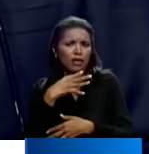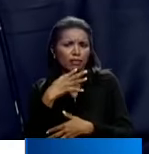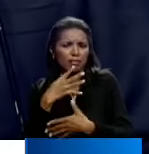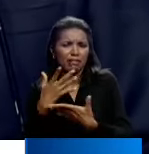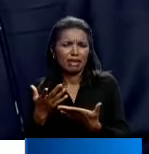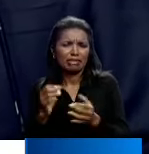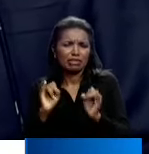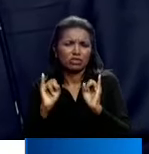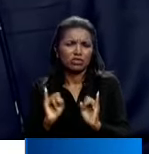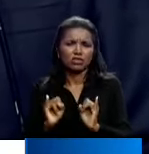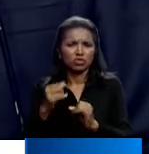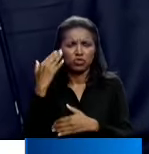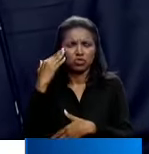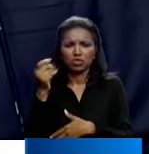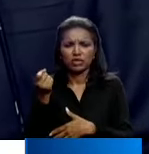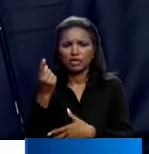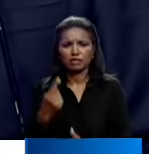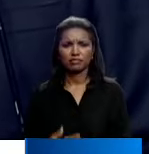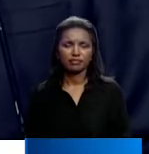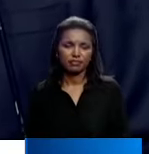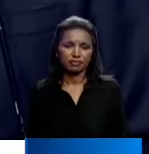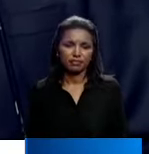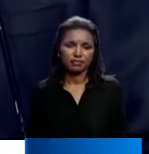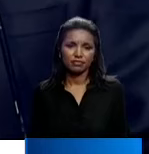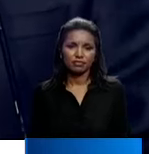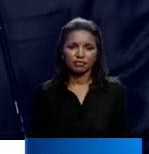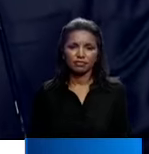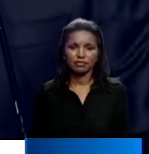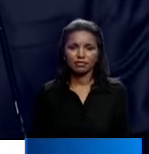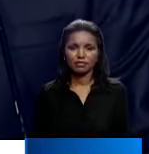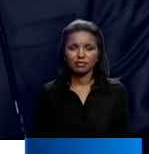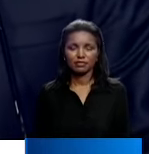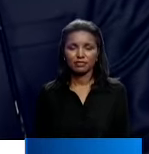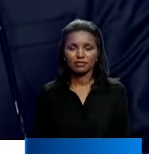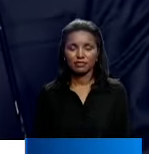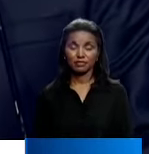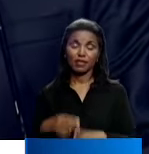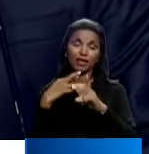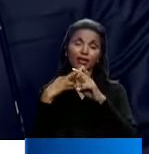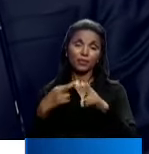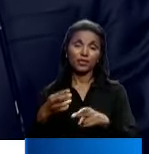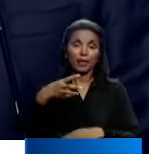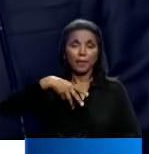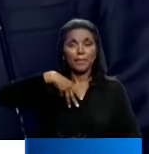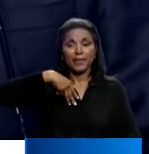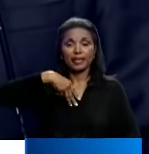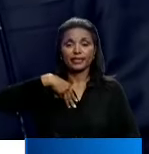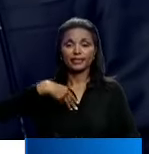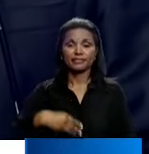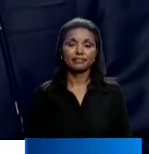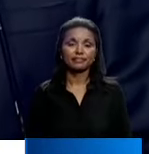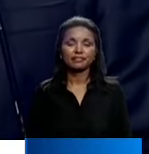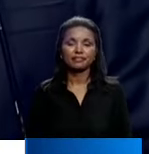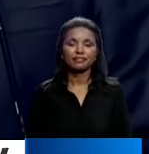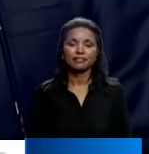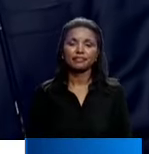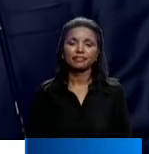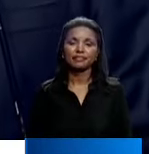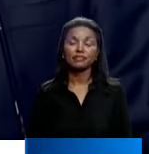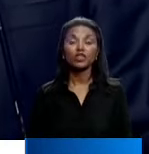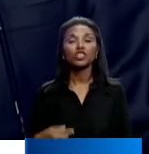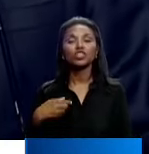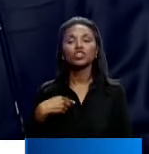de institucionalidad luego de eso. Candidato Martín Torrijos tiene 30 segundos para la contrarréplica. Yo respondo por